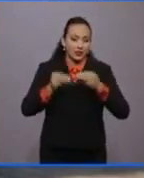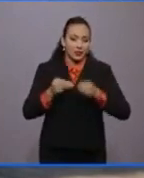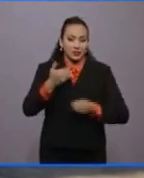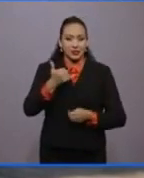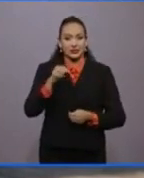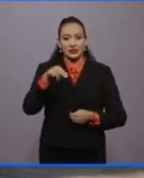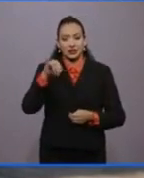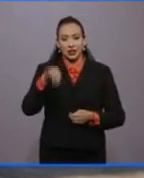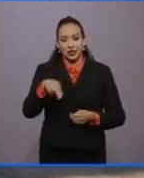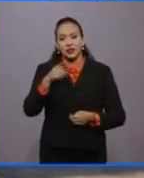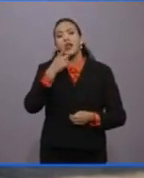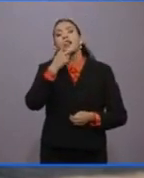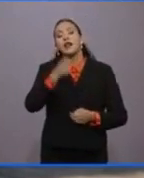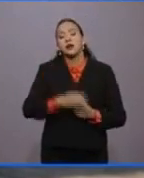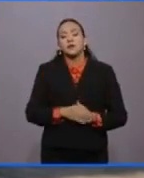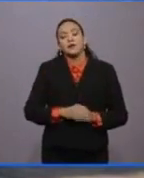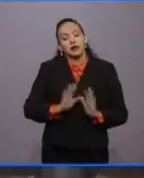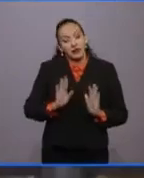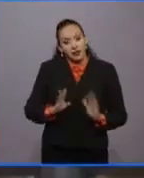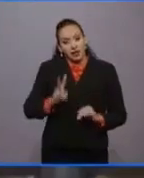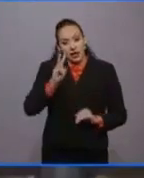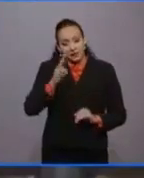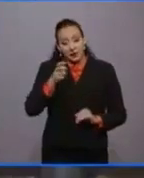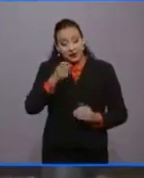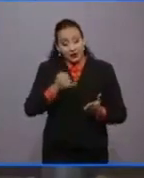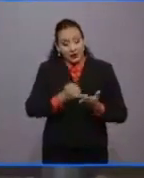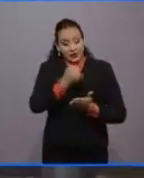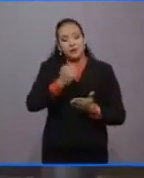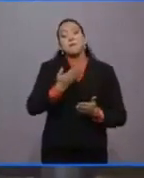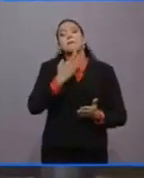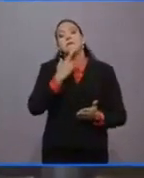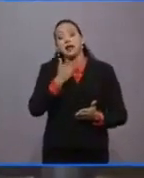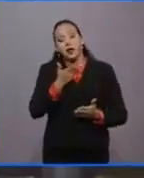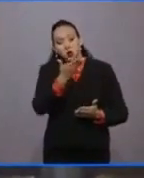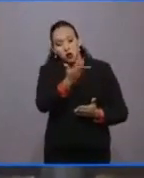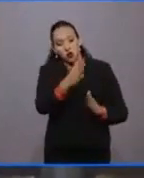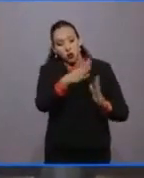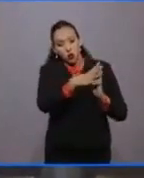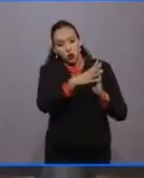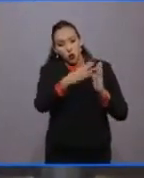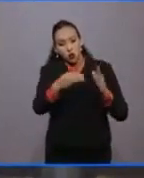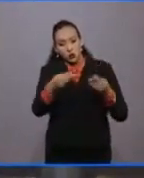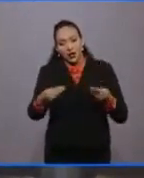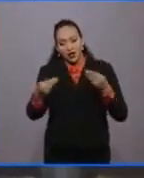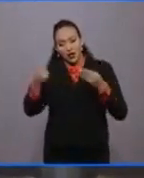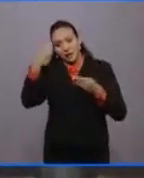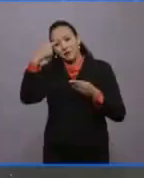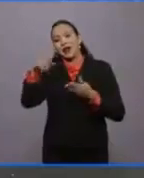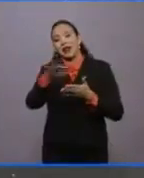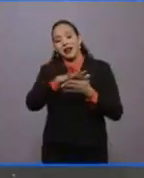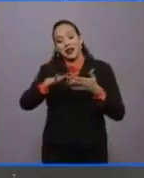Talora Lamanasis solicitó que de esta sentencia se expidiera una copia en formato de lectura fácil.